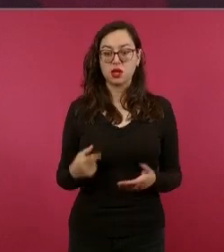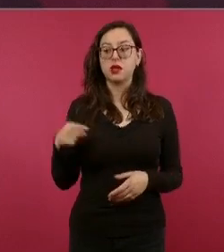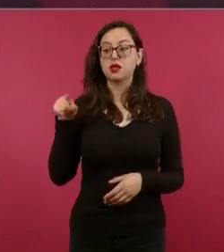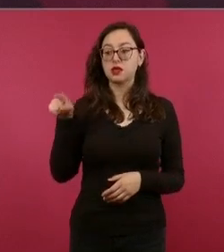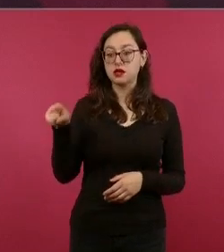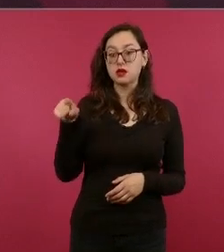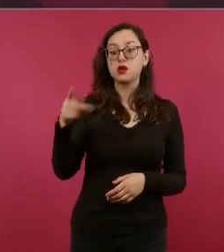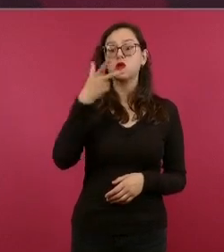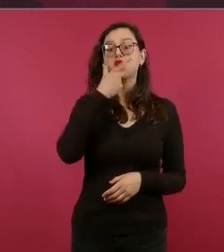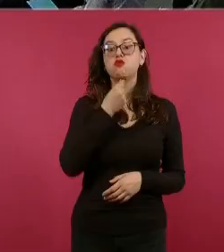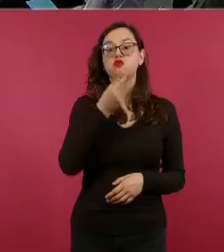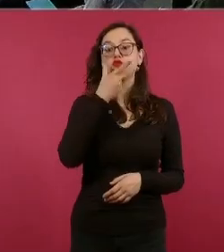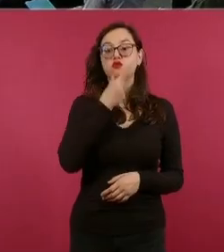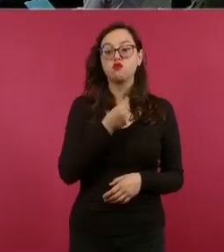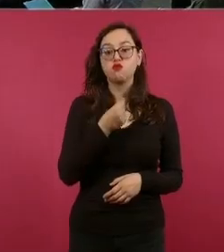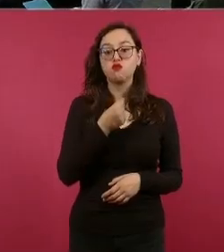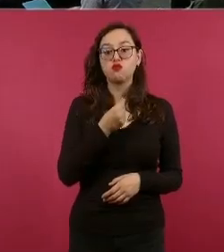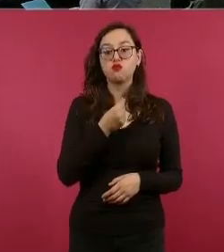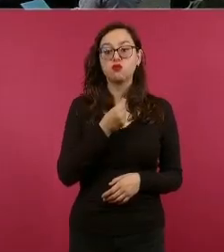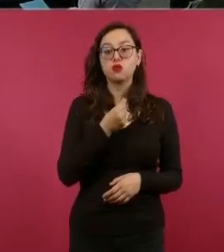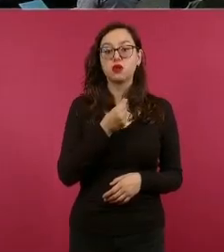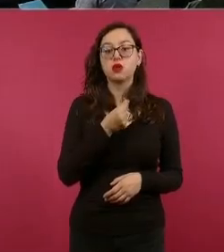China el